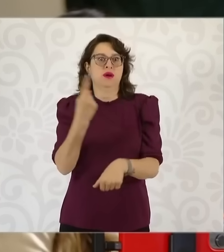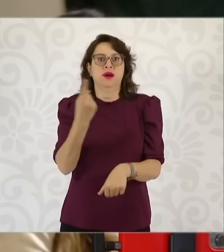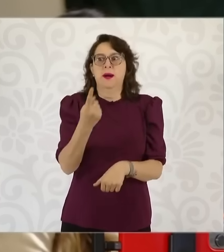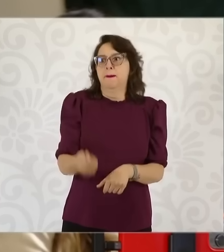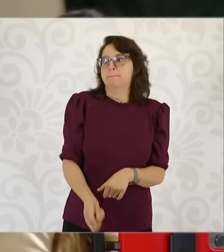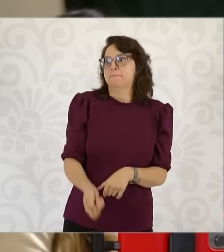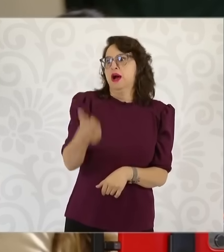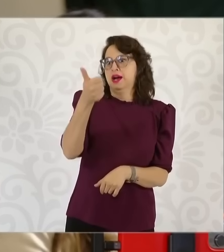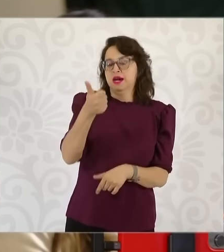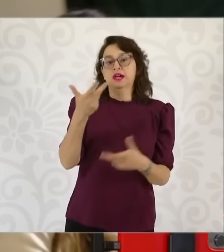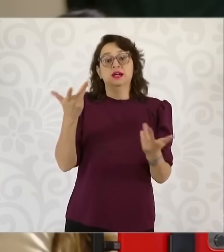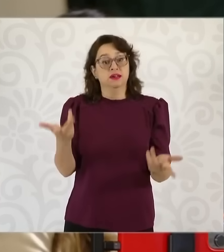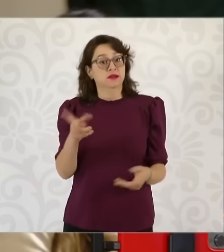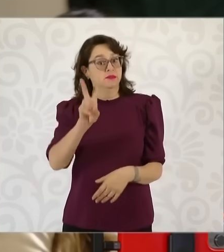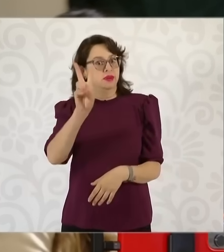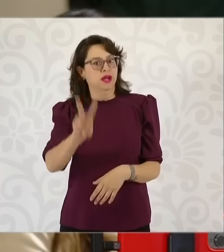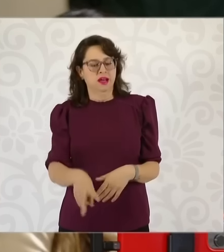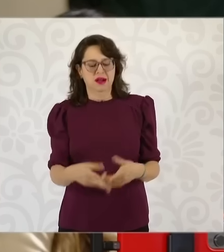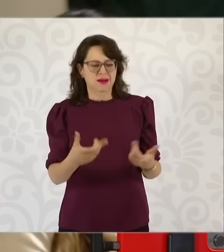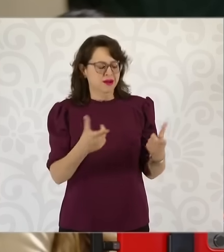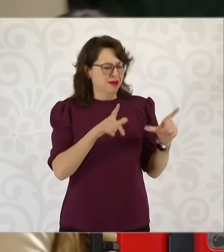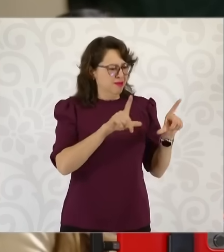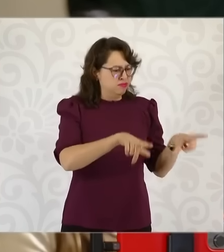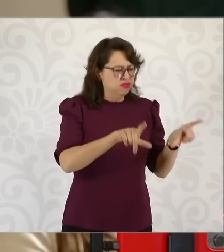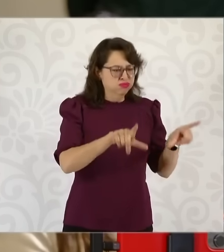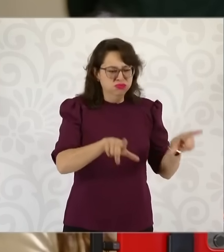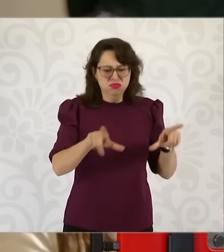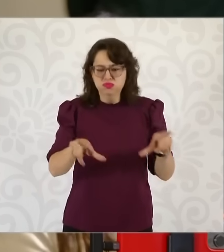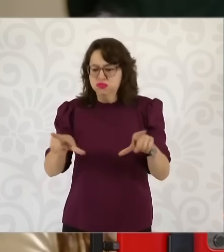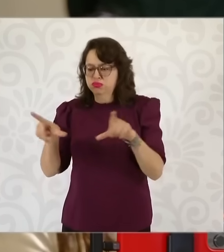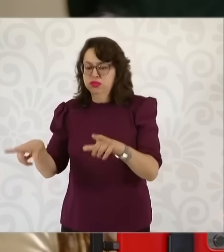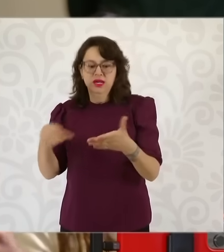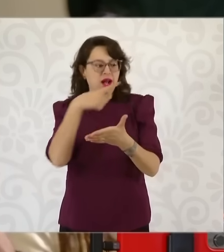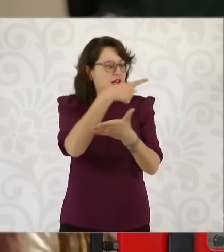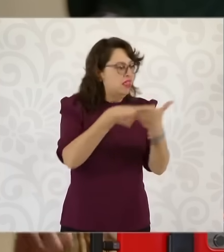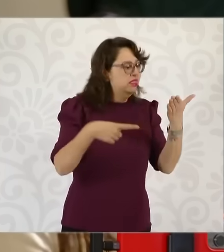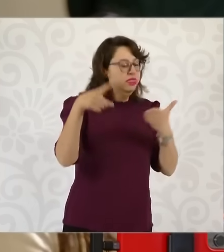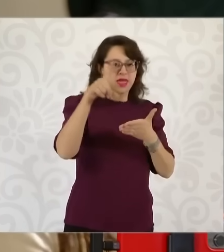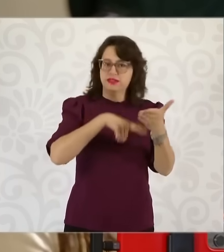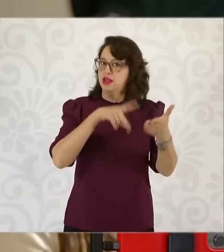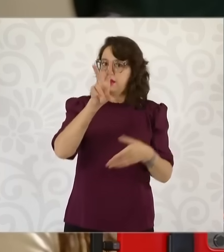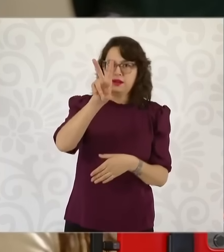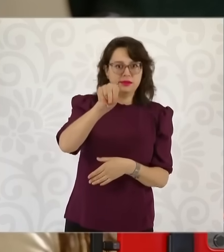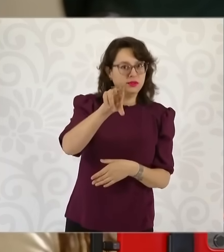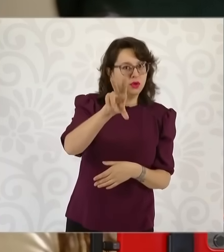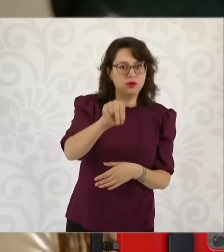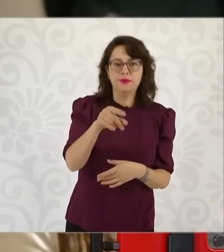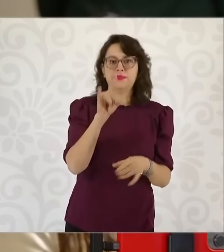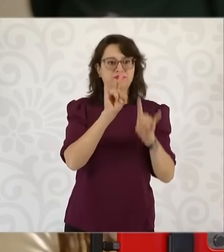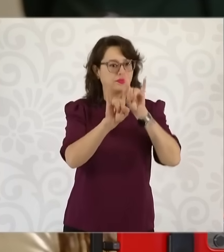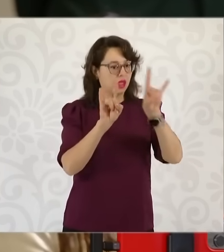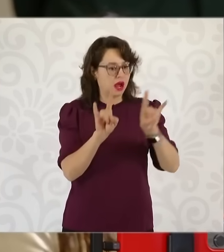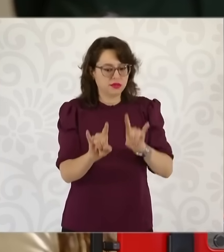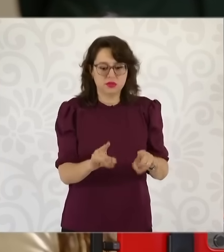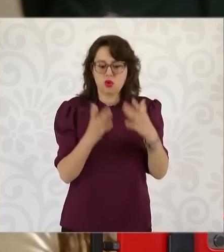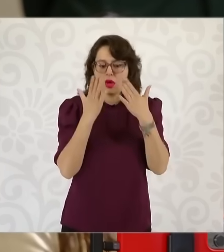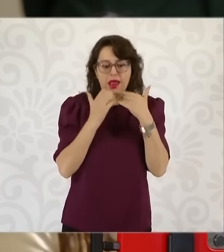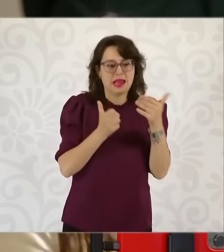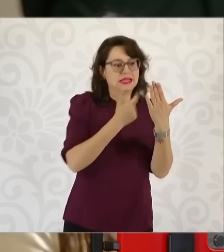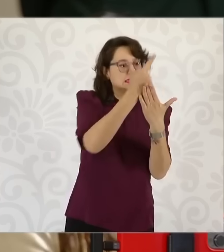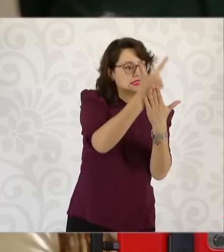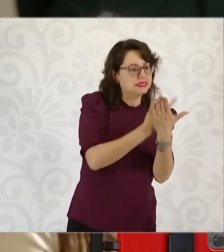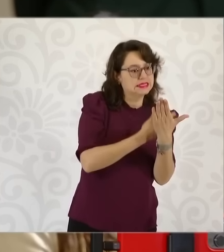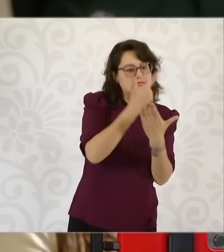además conlleva pues muchas boletas, que no es tachar el nombre de un partido político, sino es más bien